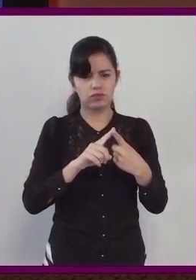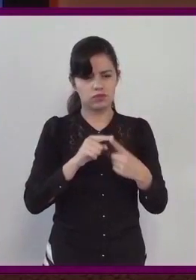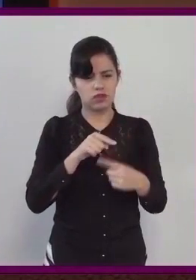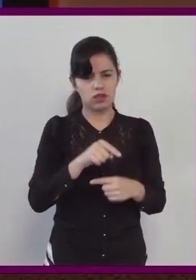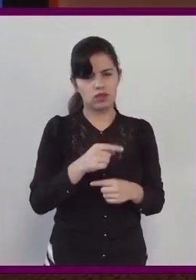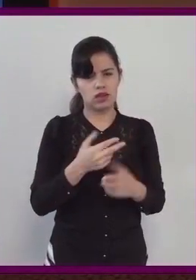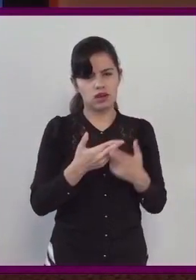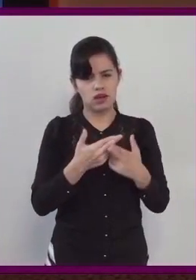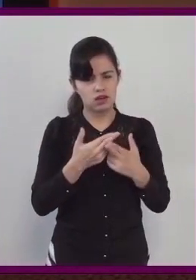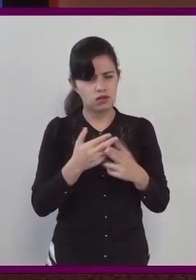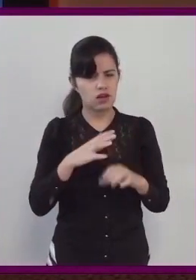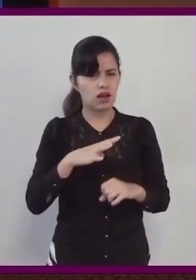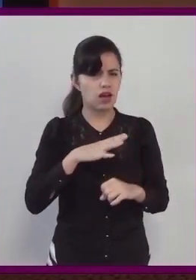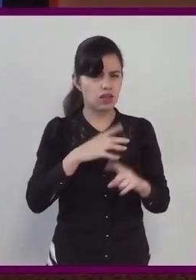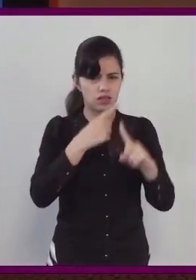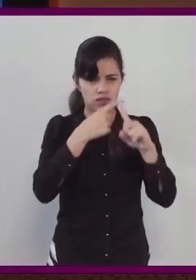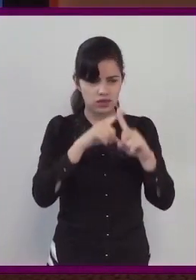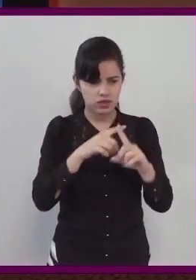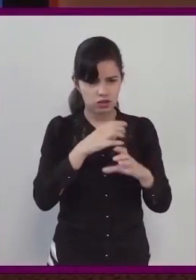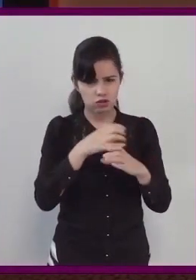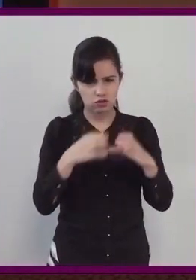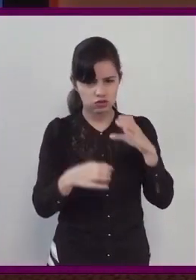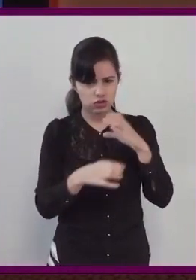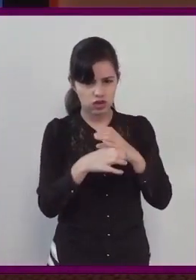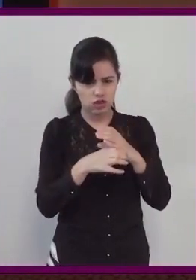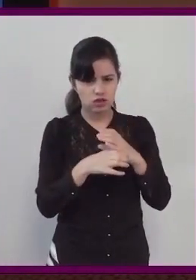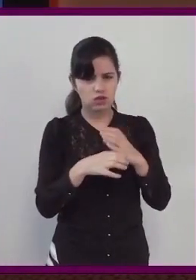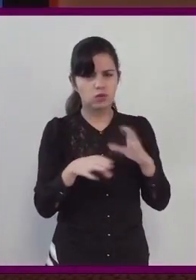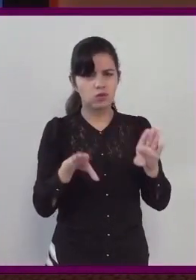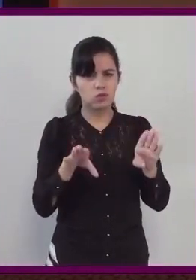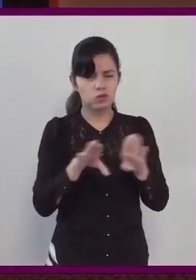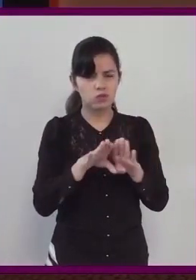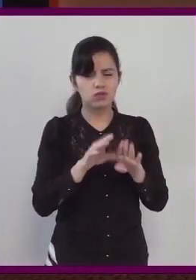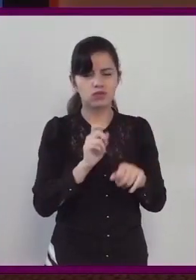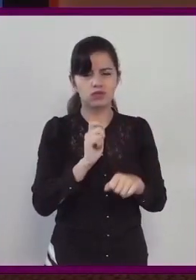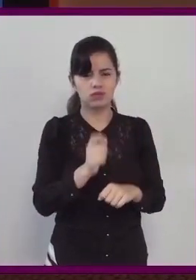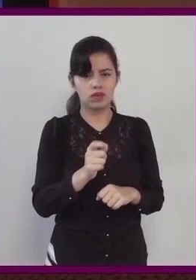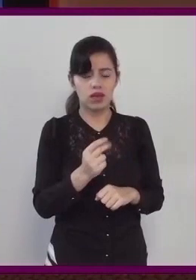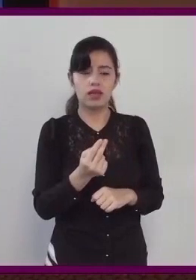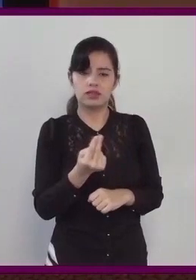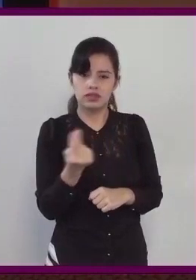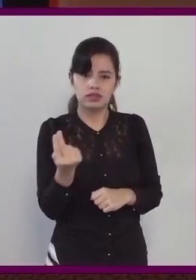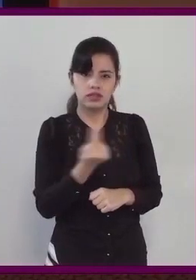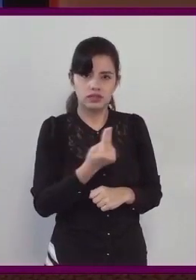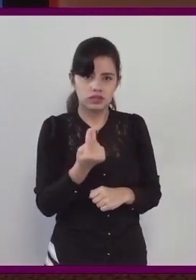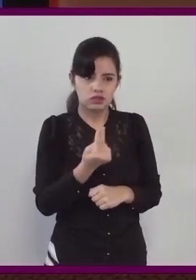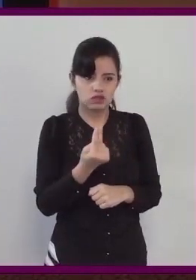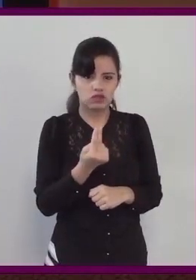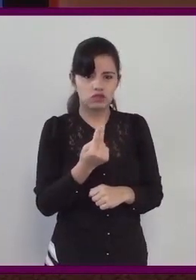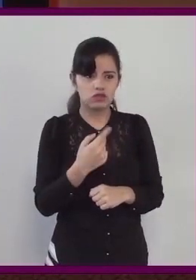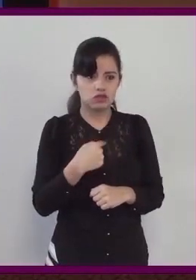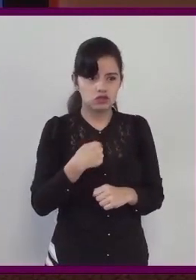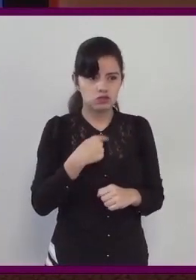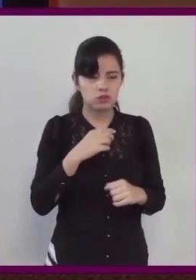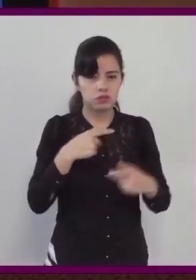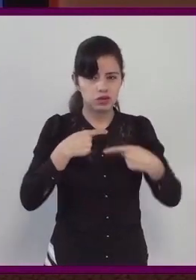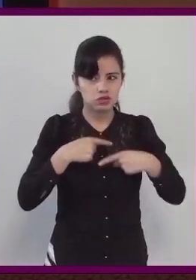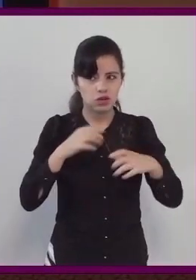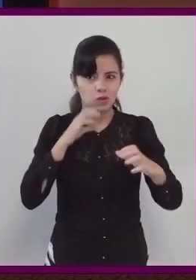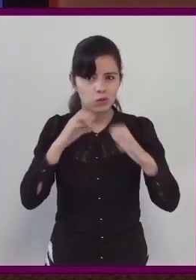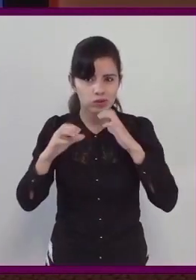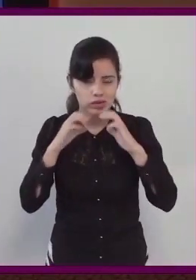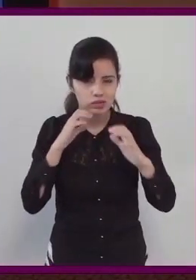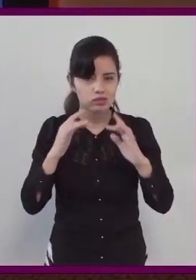vida, ¿no? Y creo que las redes sociales, por un lado, como que se alimentan o